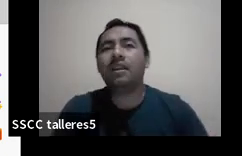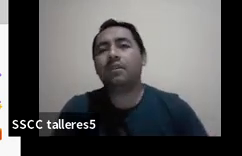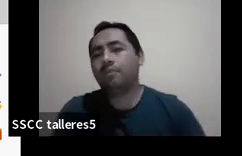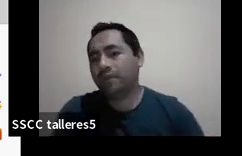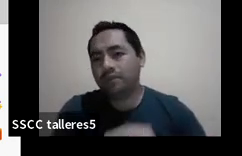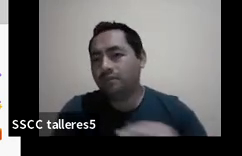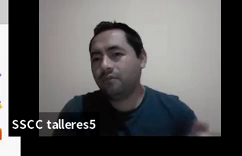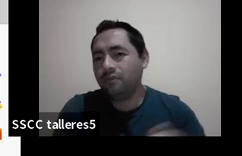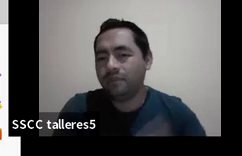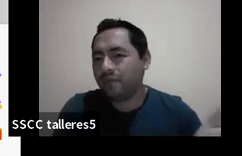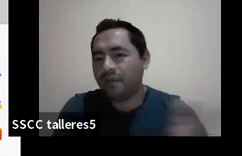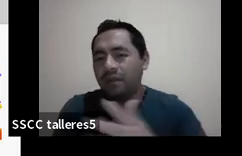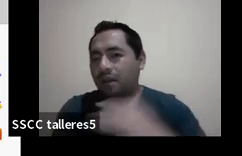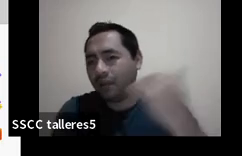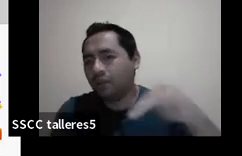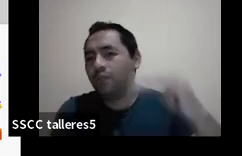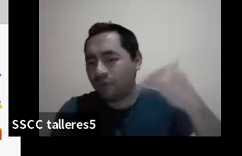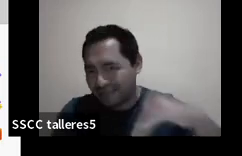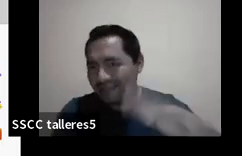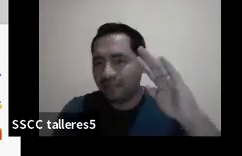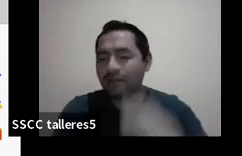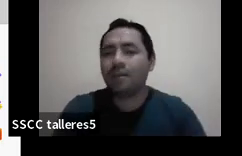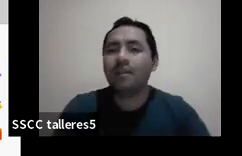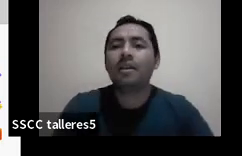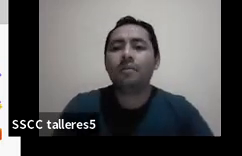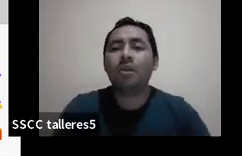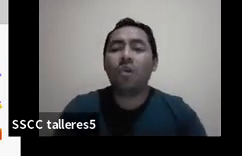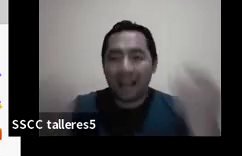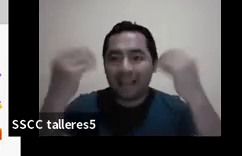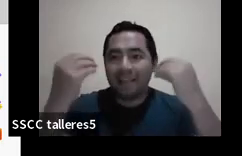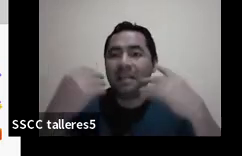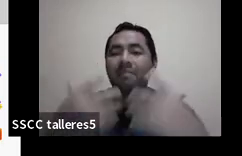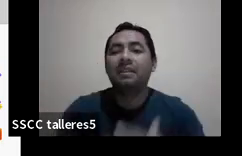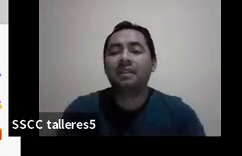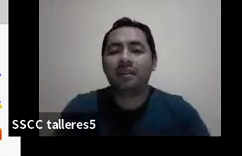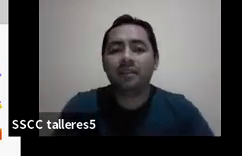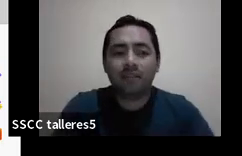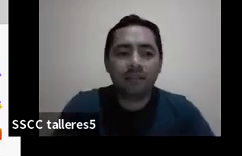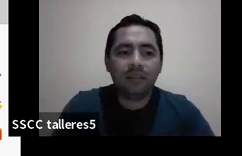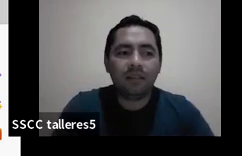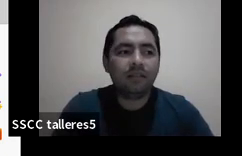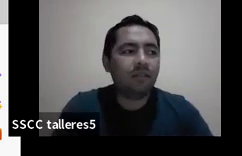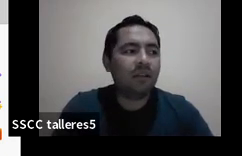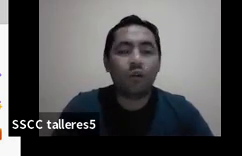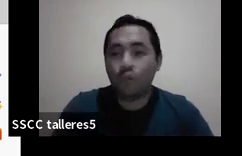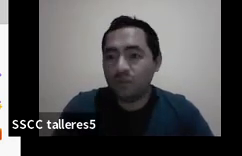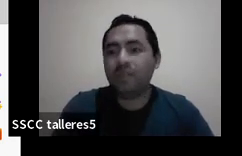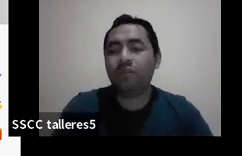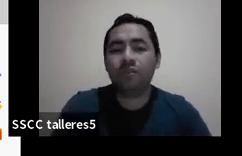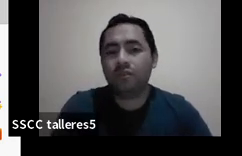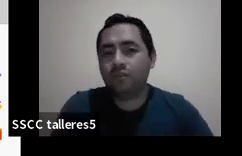a un colegio, pues simplemente han ido por asistir, pero académicamente,